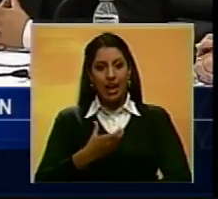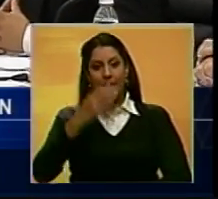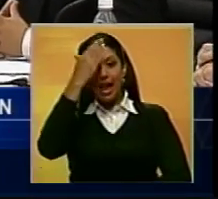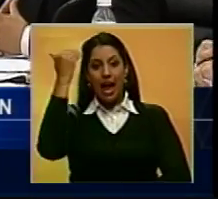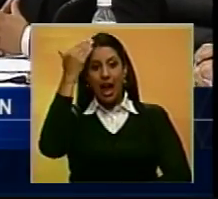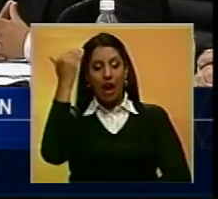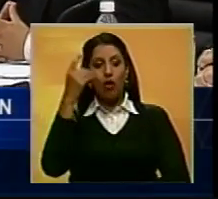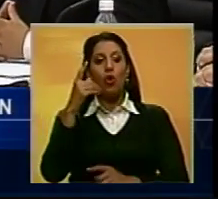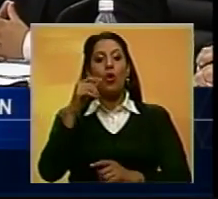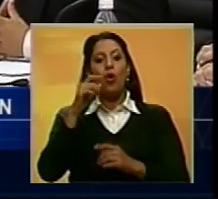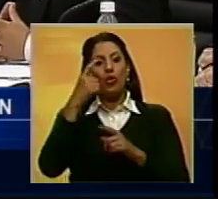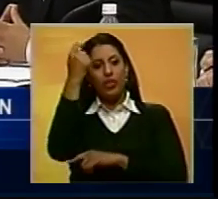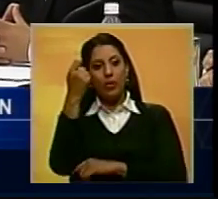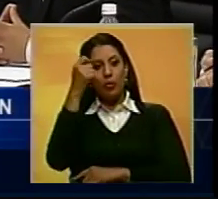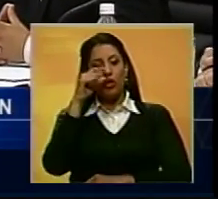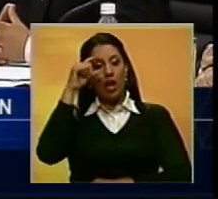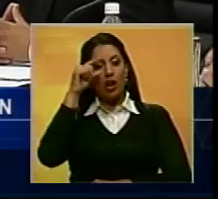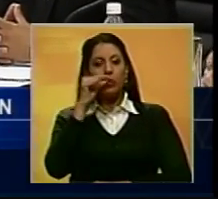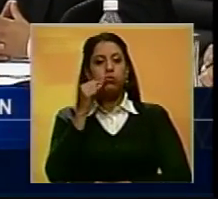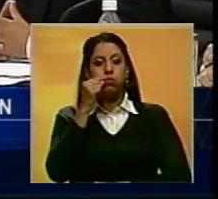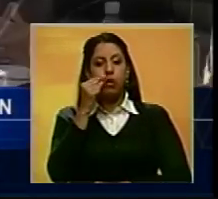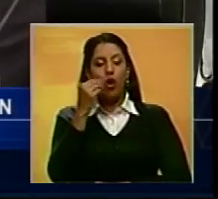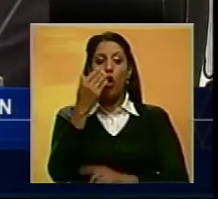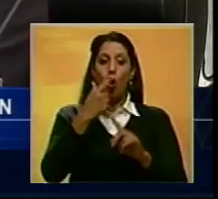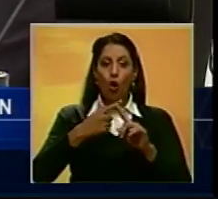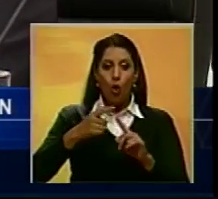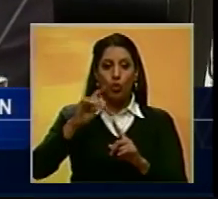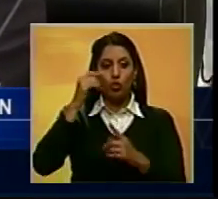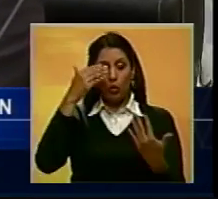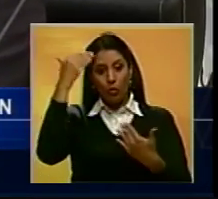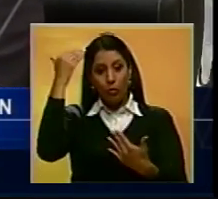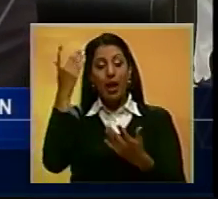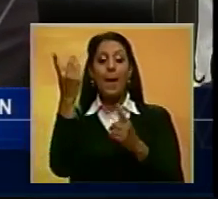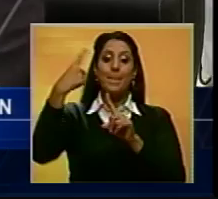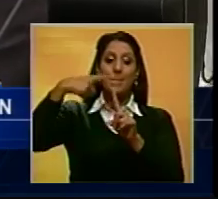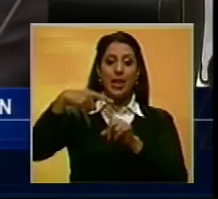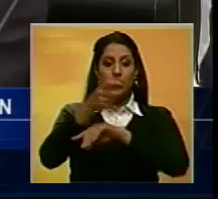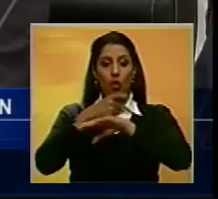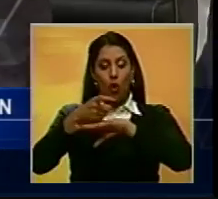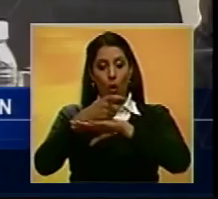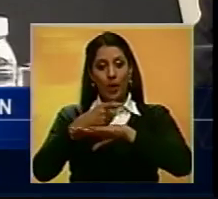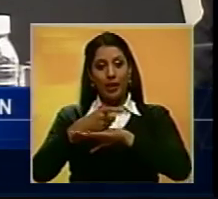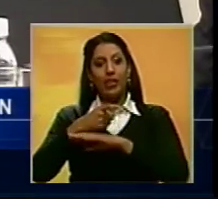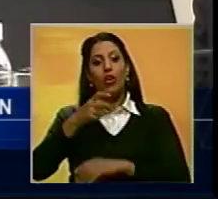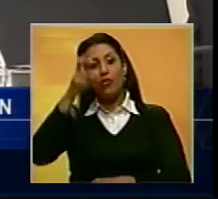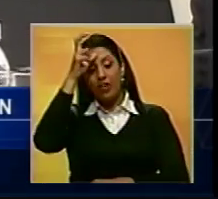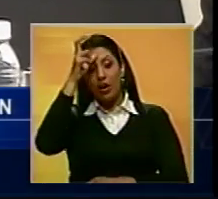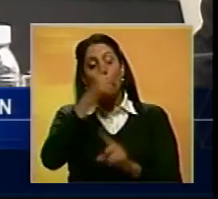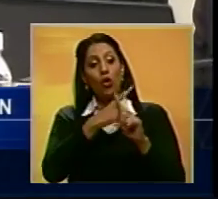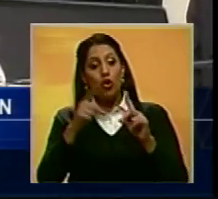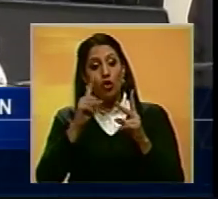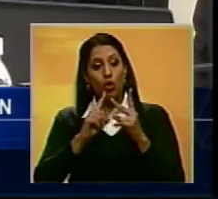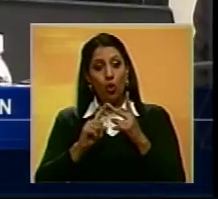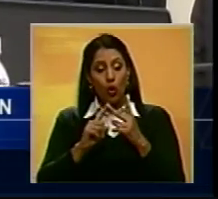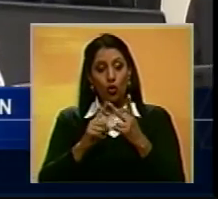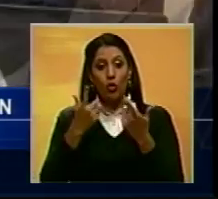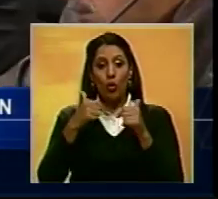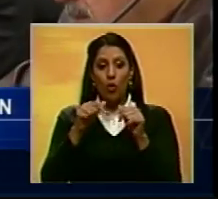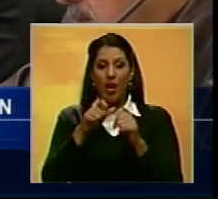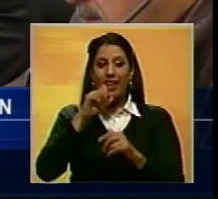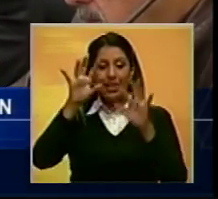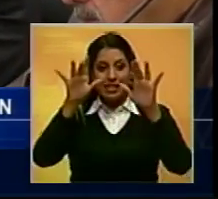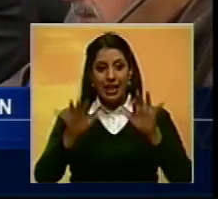Ocariz, los parlamentarios Timoteo Zambrano y Luis Aquiles Moreno, además del gobernador Henry Falcón y el secretario ejecutivo de la MUD,